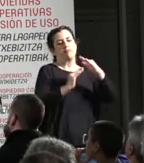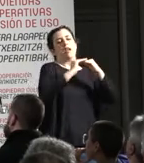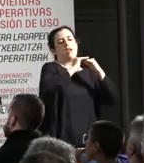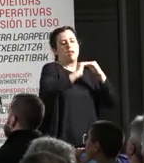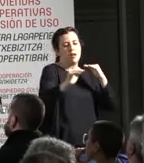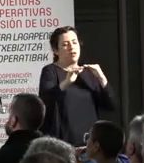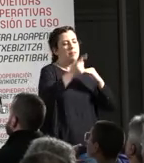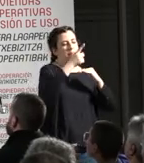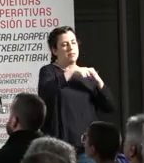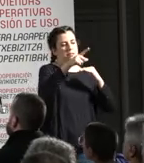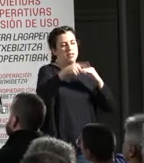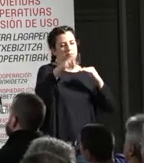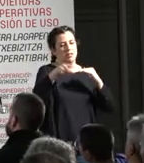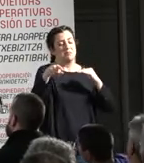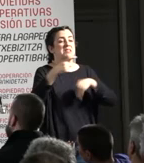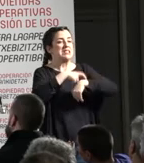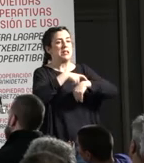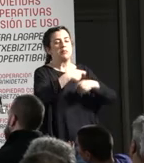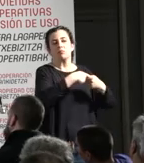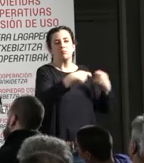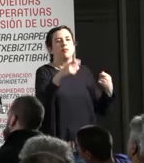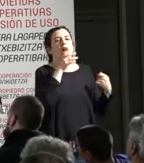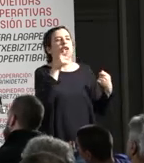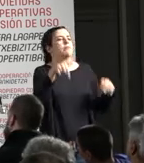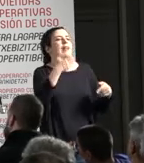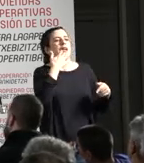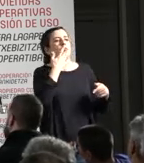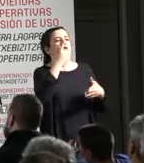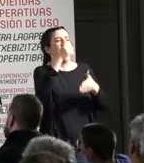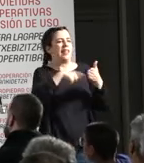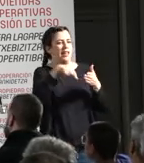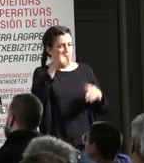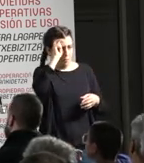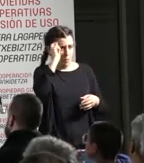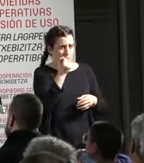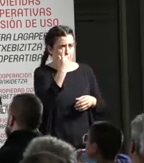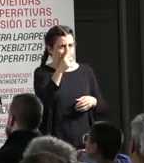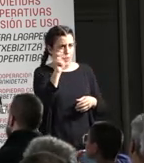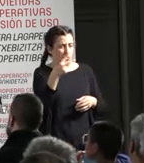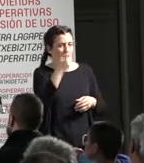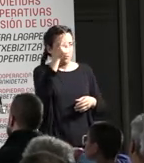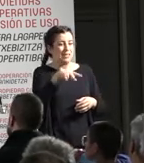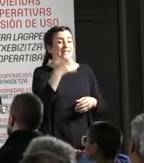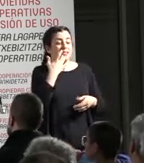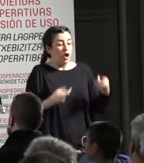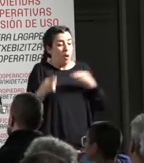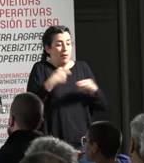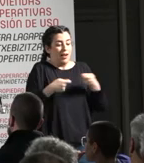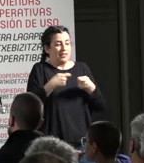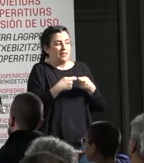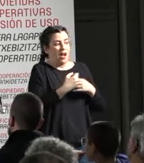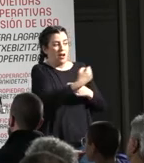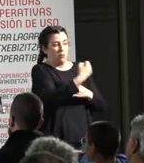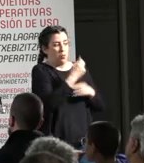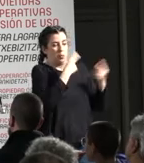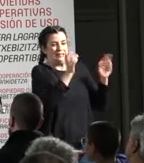vamos a poner un ejemplo que ahora pagáramos que hubiese un alquiler en Pamplona de 1.000 euros al mes y con una cooperativa de este tipo, sin ayudas públicas, podríamos